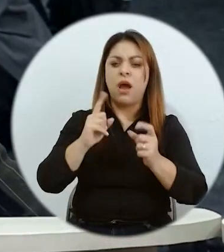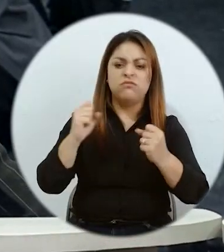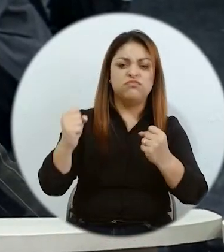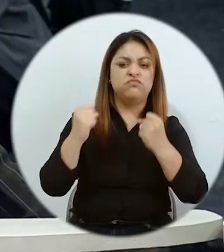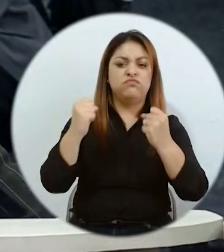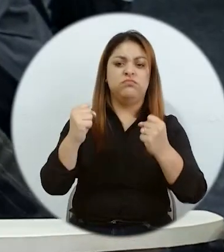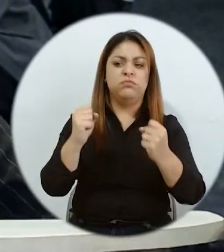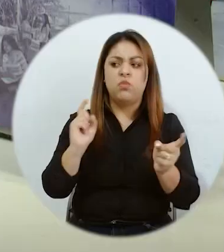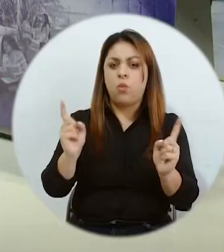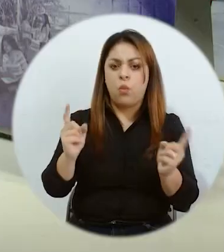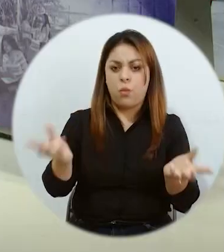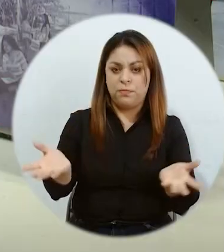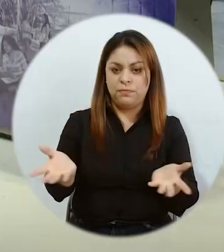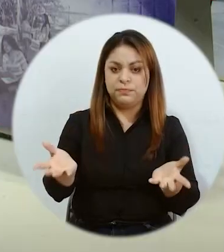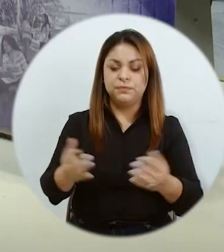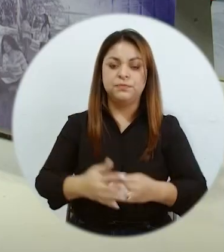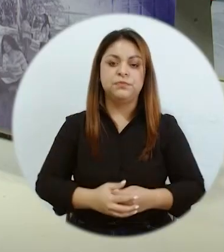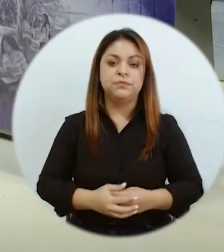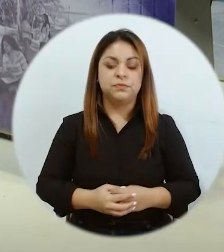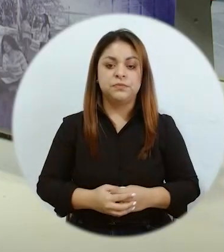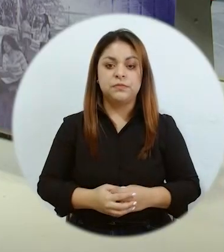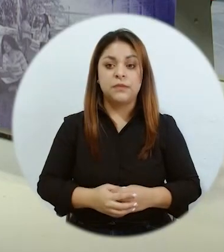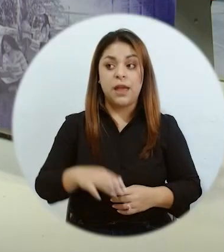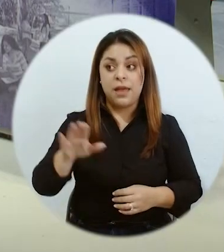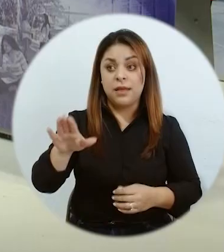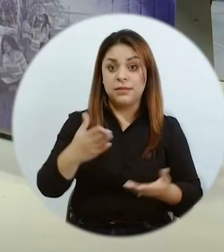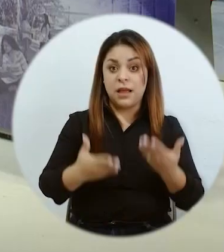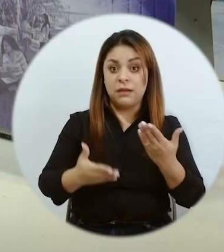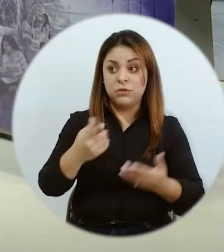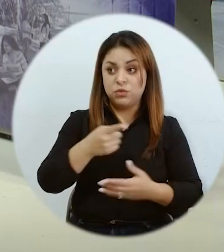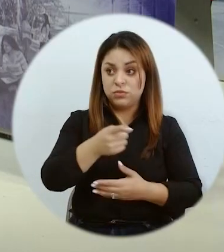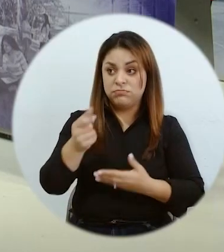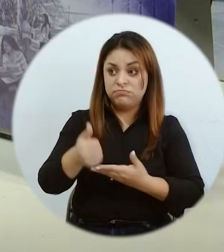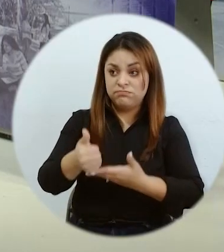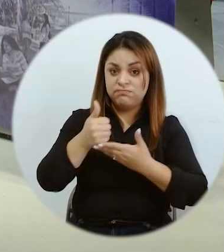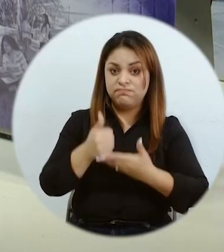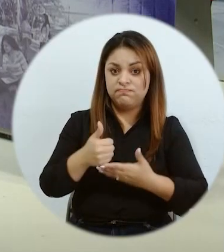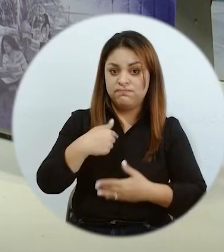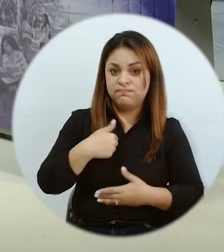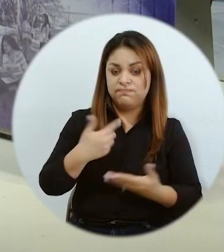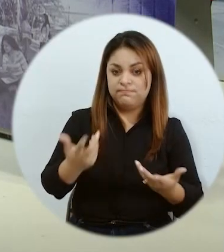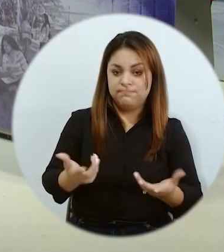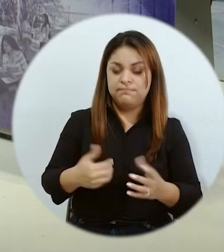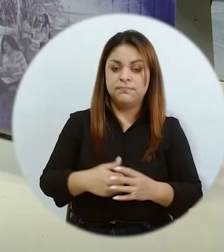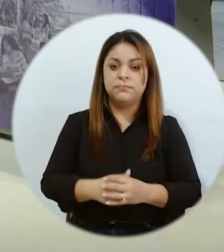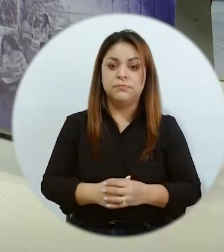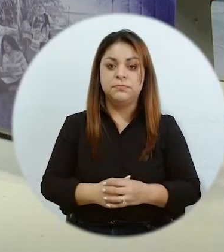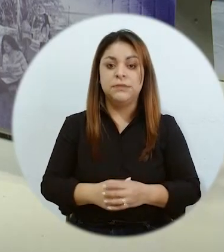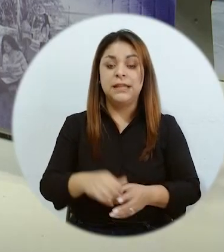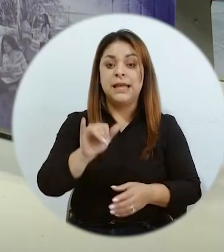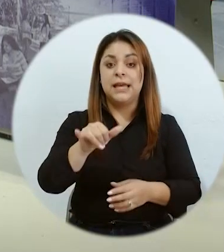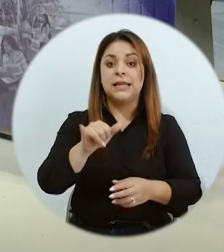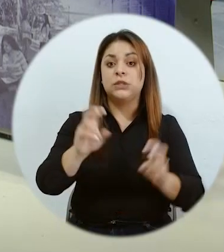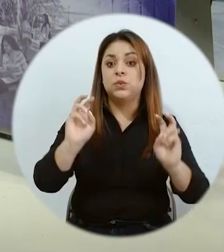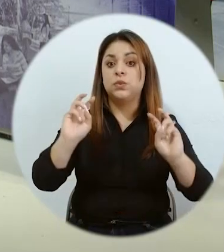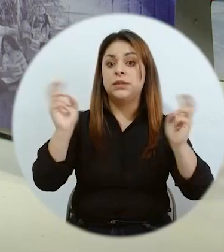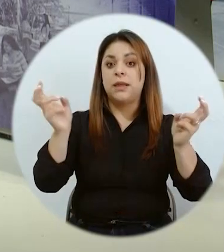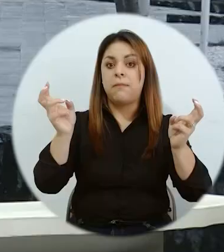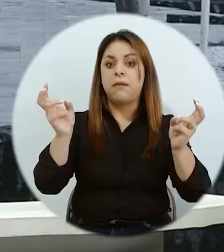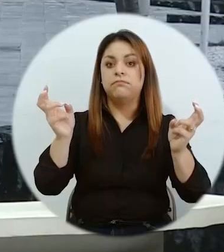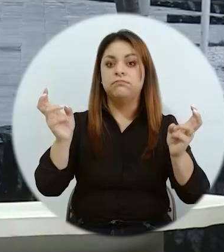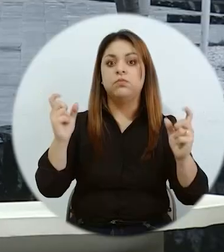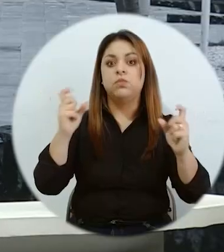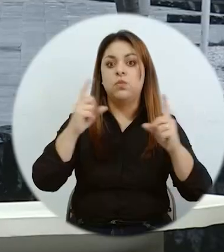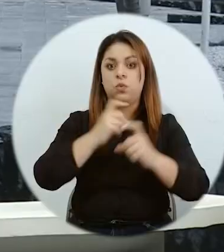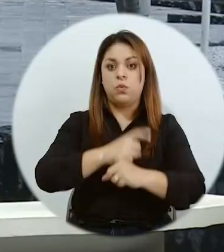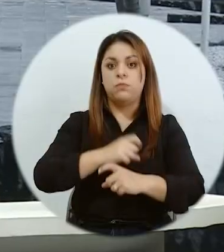Sí, tal vez ahí las compañeras me complementan, ¿verdad? Es un tema, digamos,